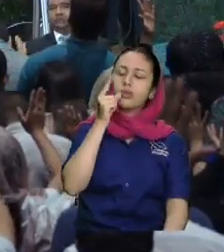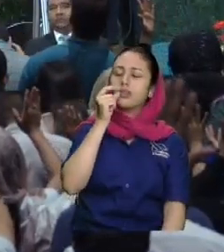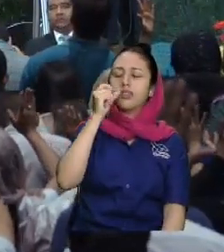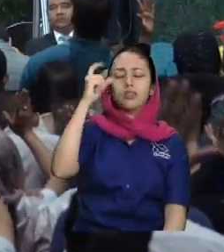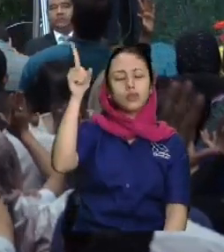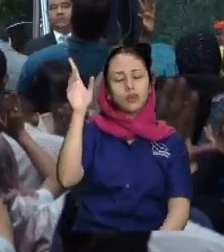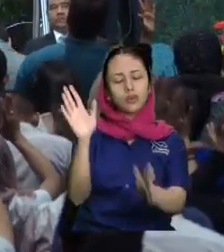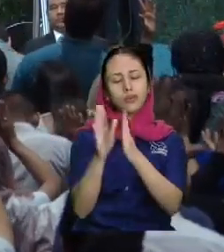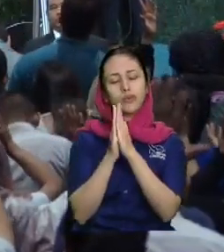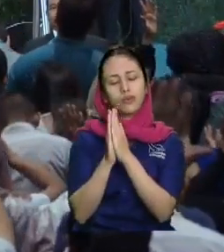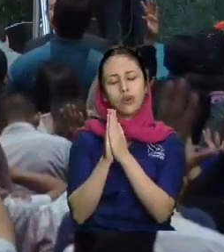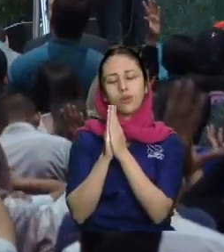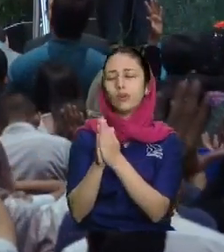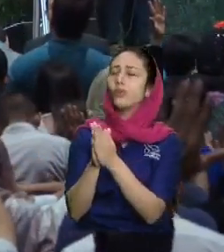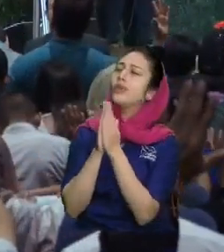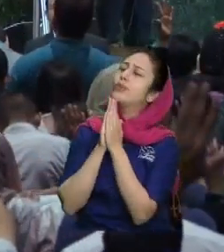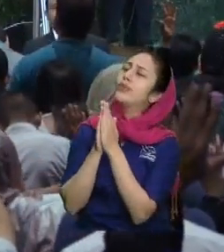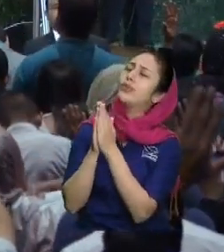por favor,